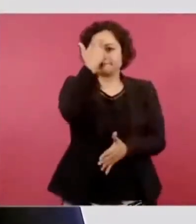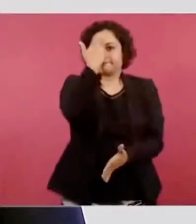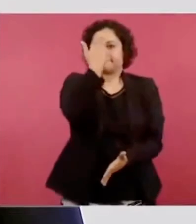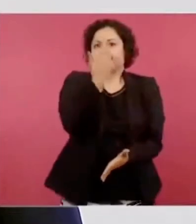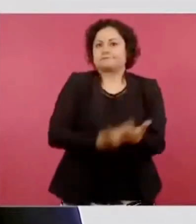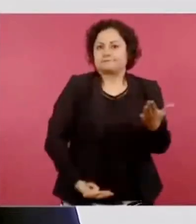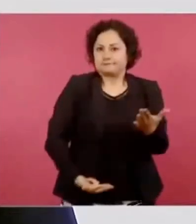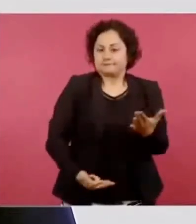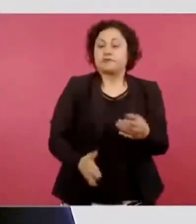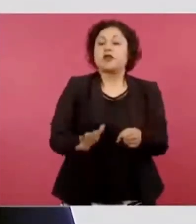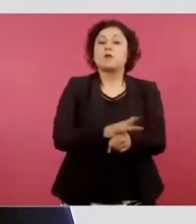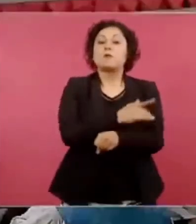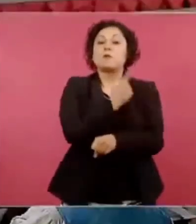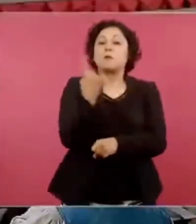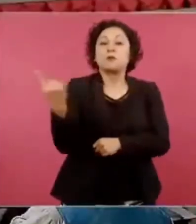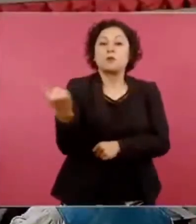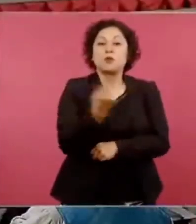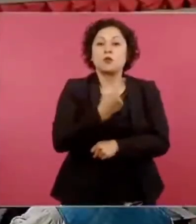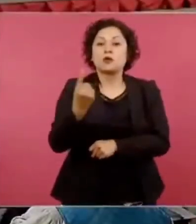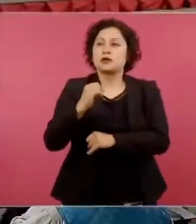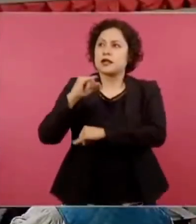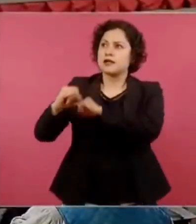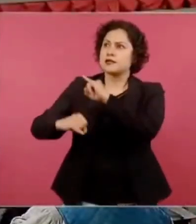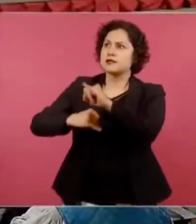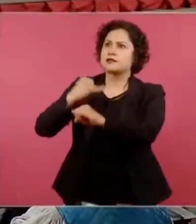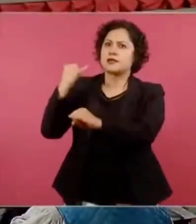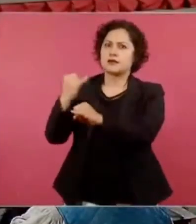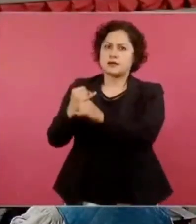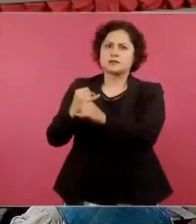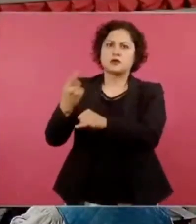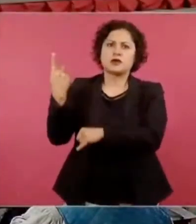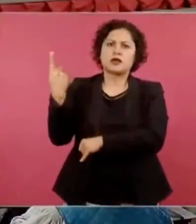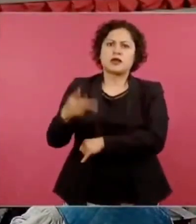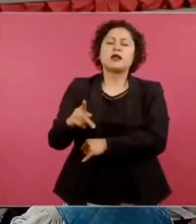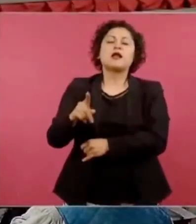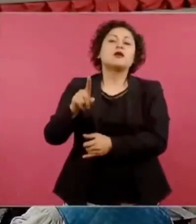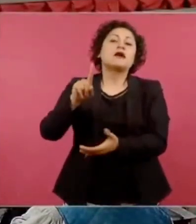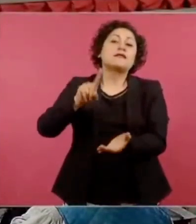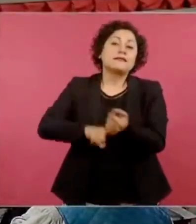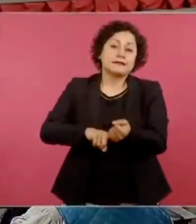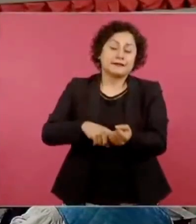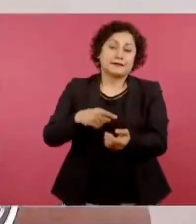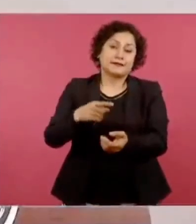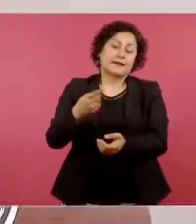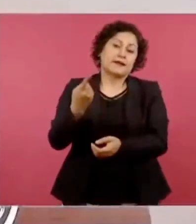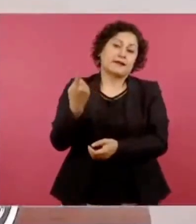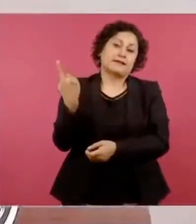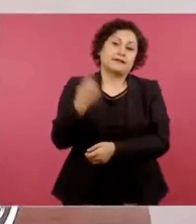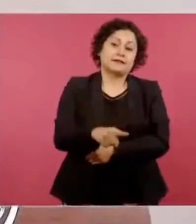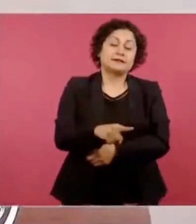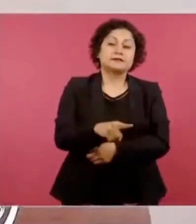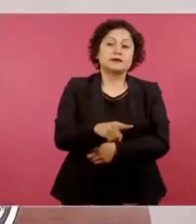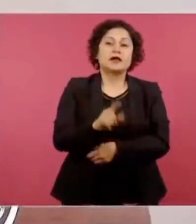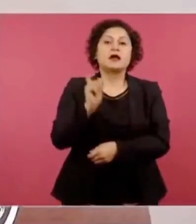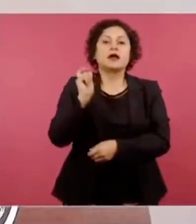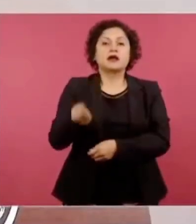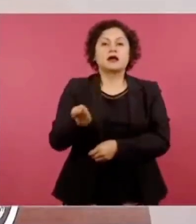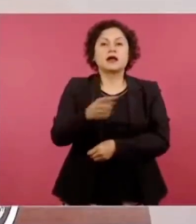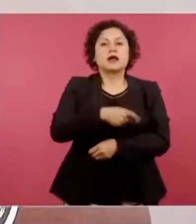internacionales no implica que los estados renuncien a su soberanía ni a su derecho